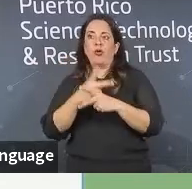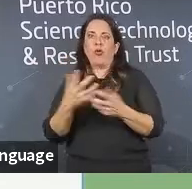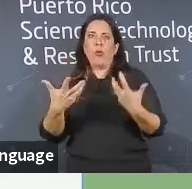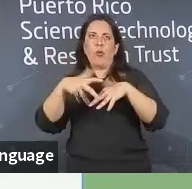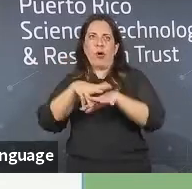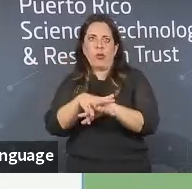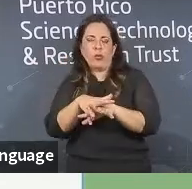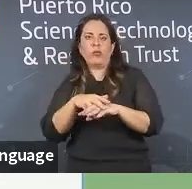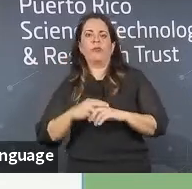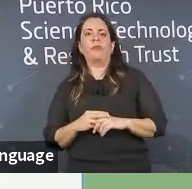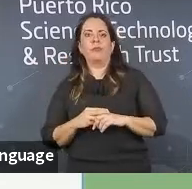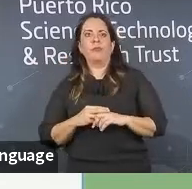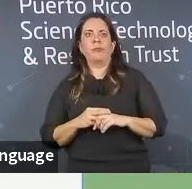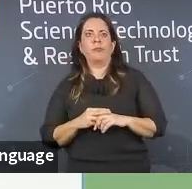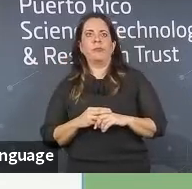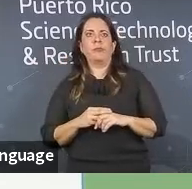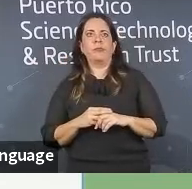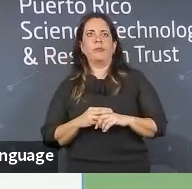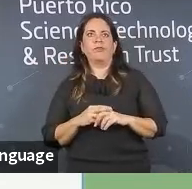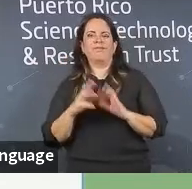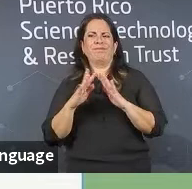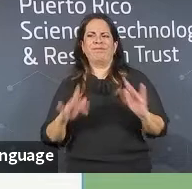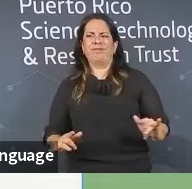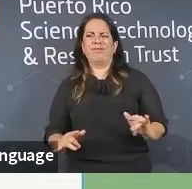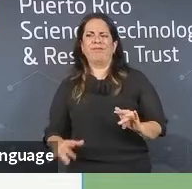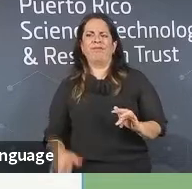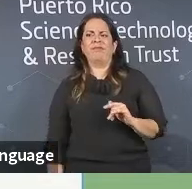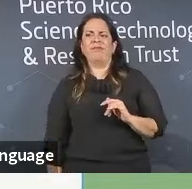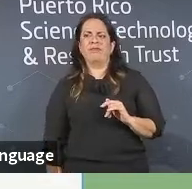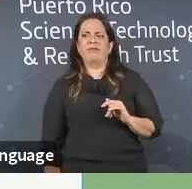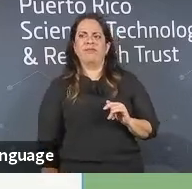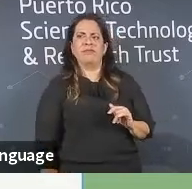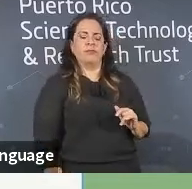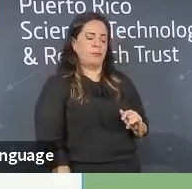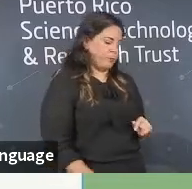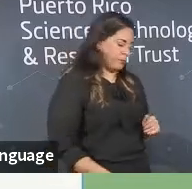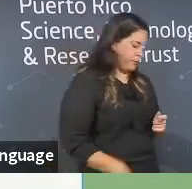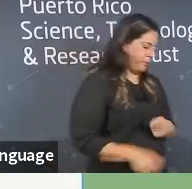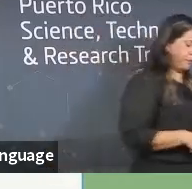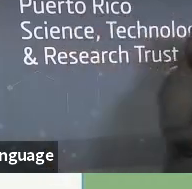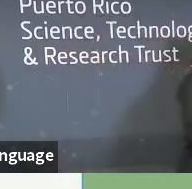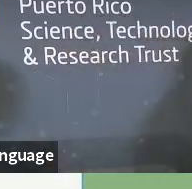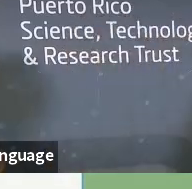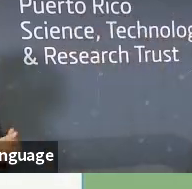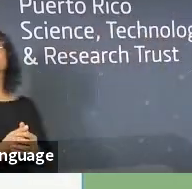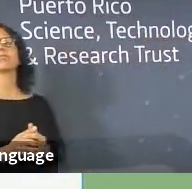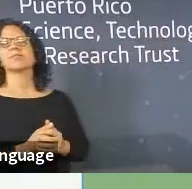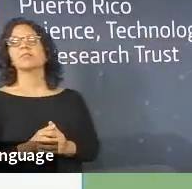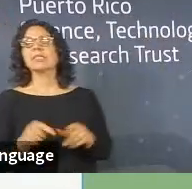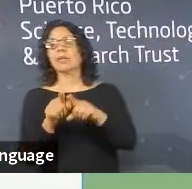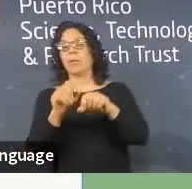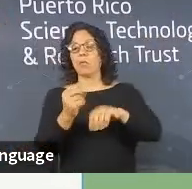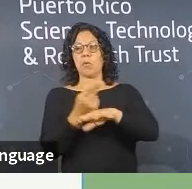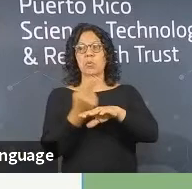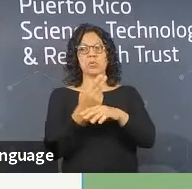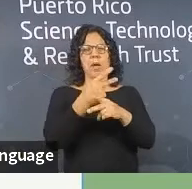productos compuestos puede ser una gran variedad de productos que son entre aceitoso y acuoso o de